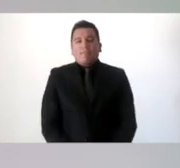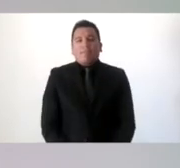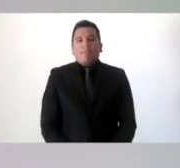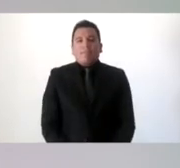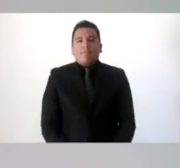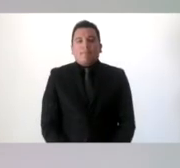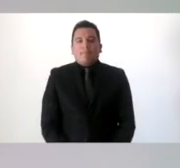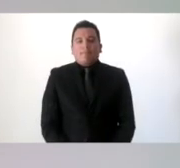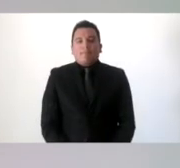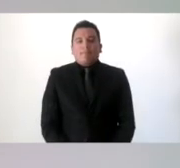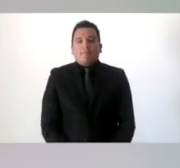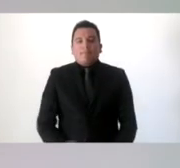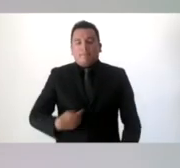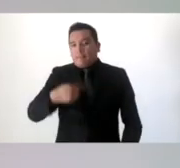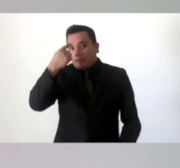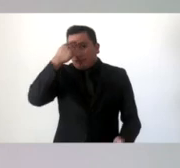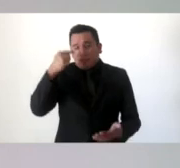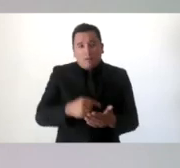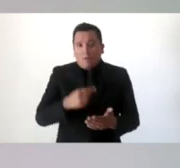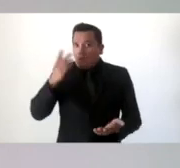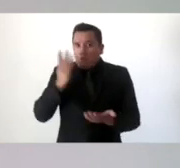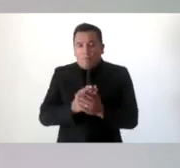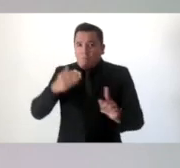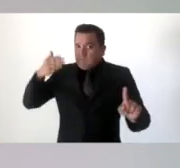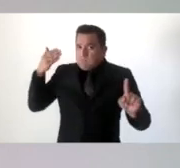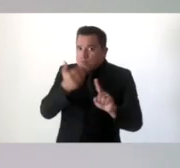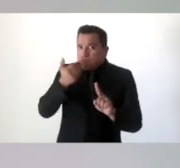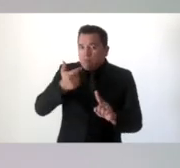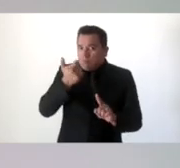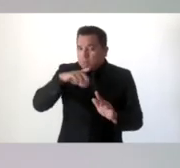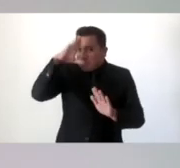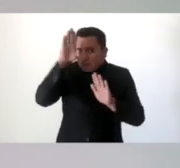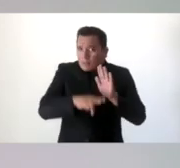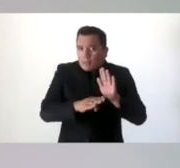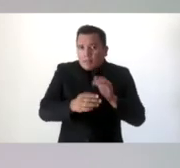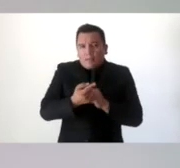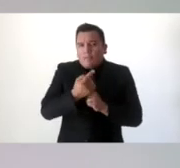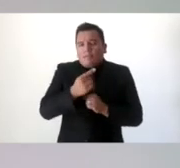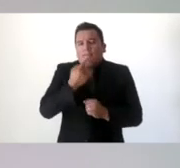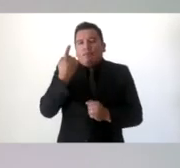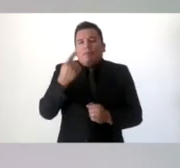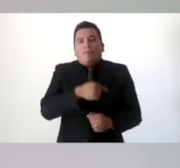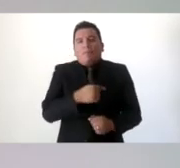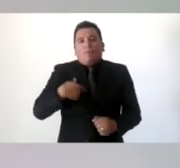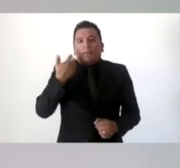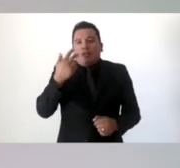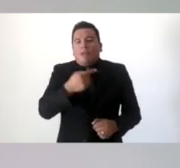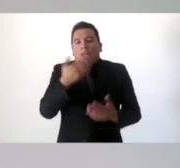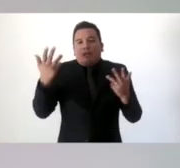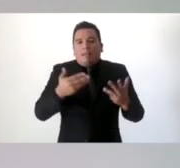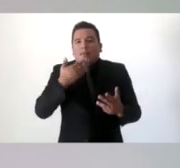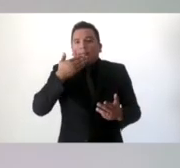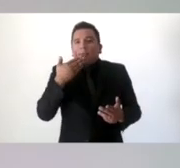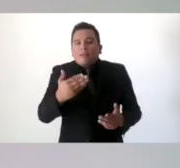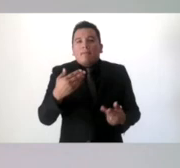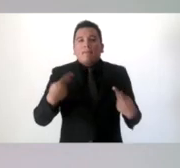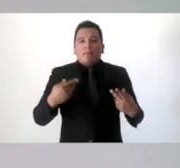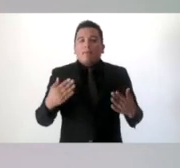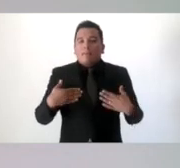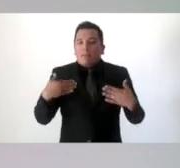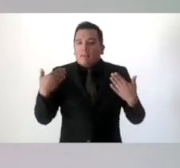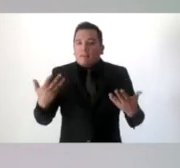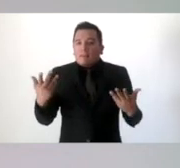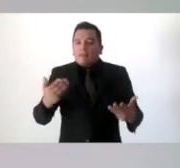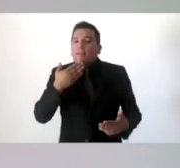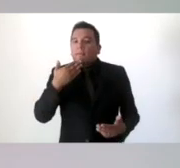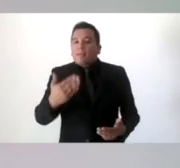va a ser una ventaja. No creo que sea nuestro único objetivo el reducir costos, porque lo que tenemos que hacer es hacerlo bien